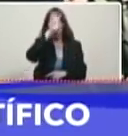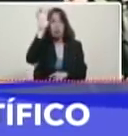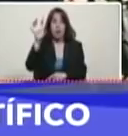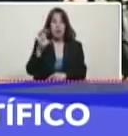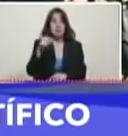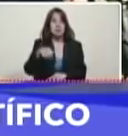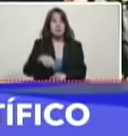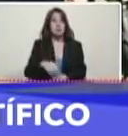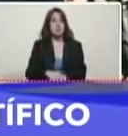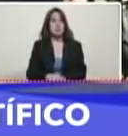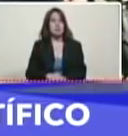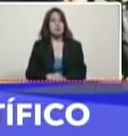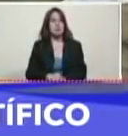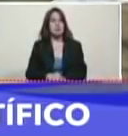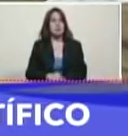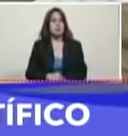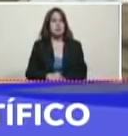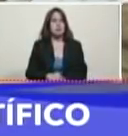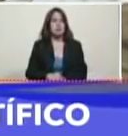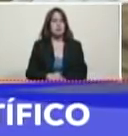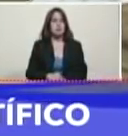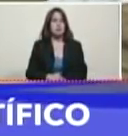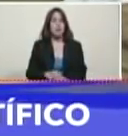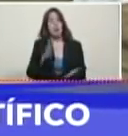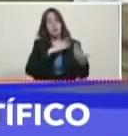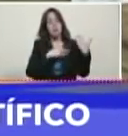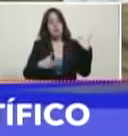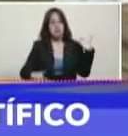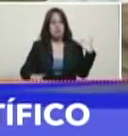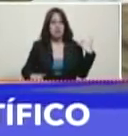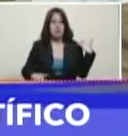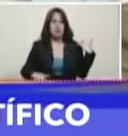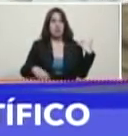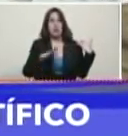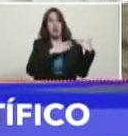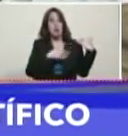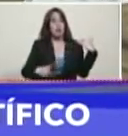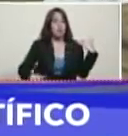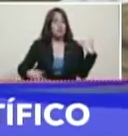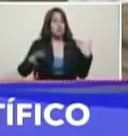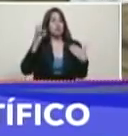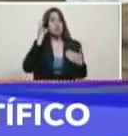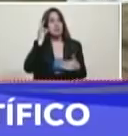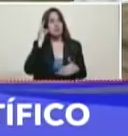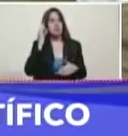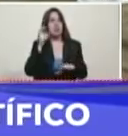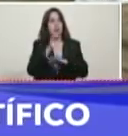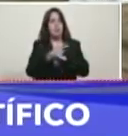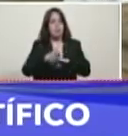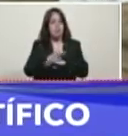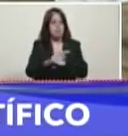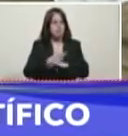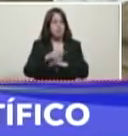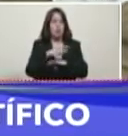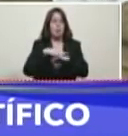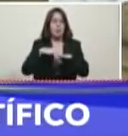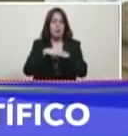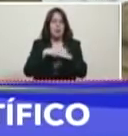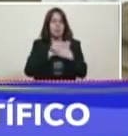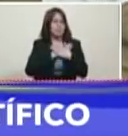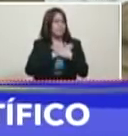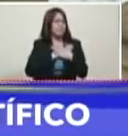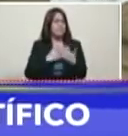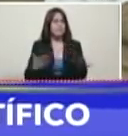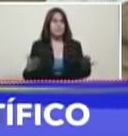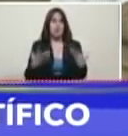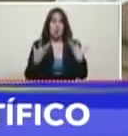nuestro continente. Presidente, vicepresidenta, ministro, gobernador, un gusto estar acá con mis